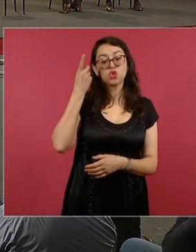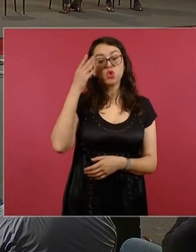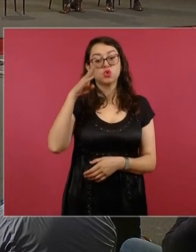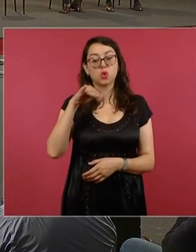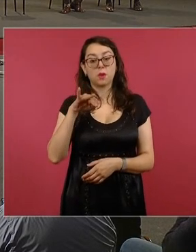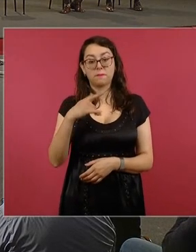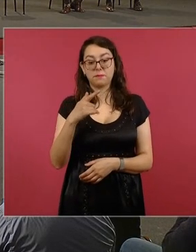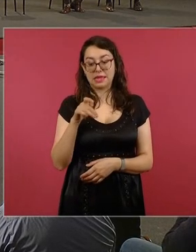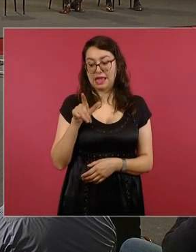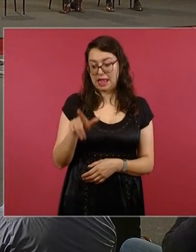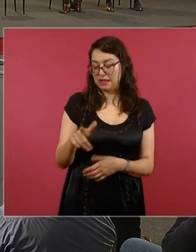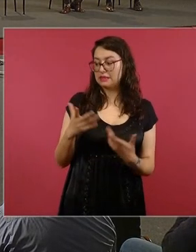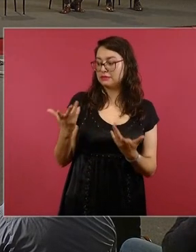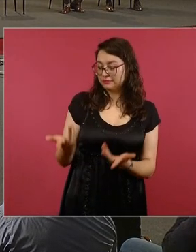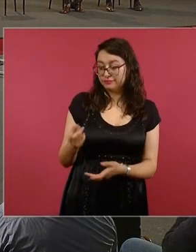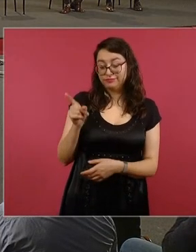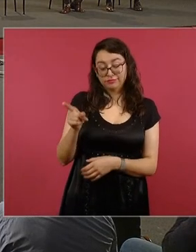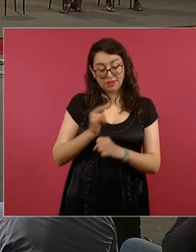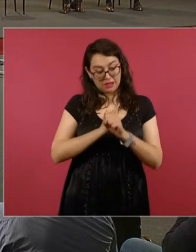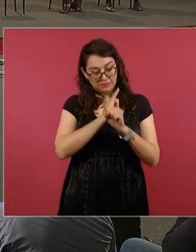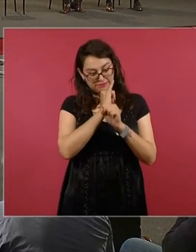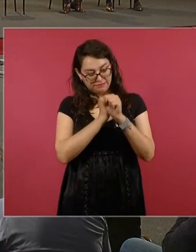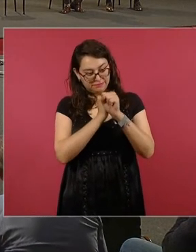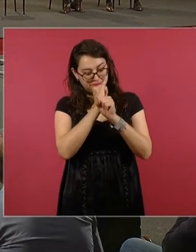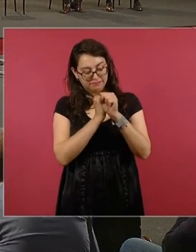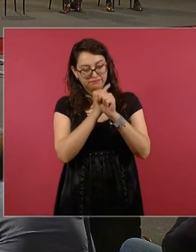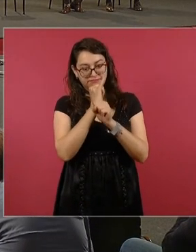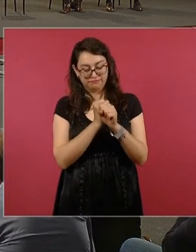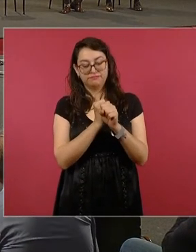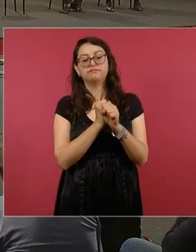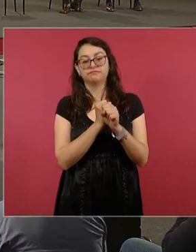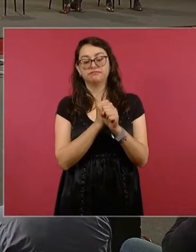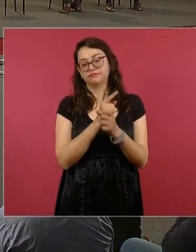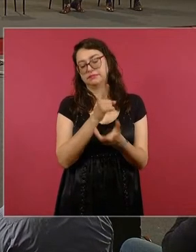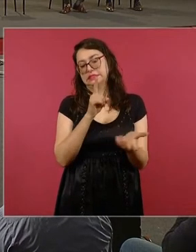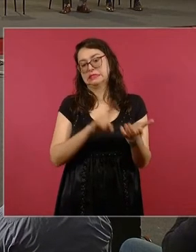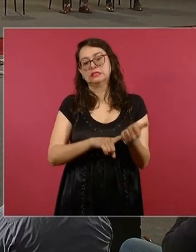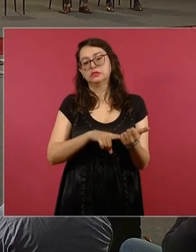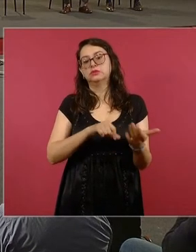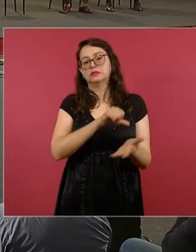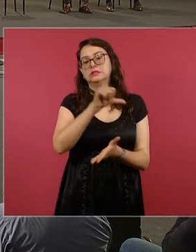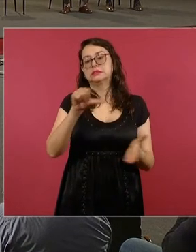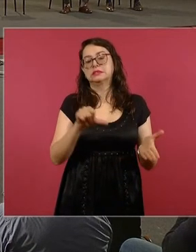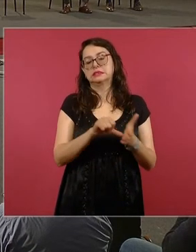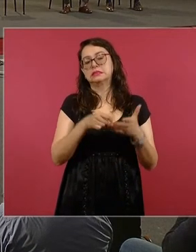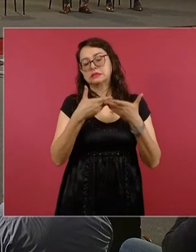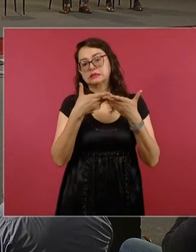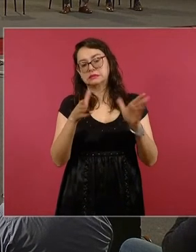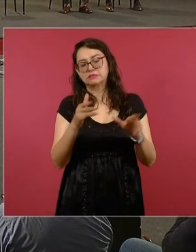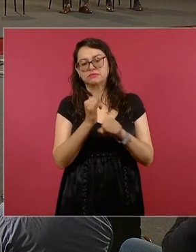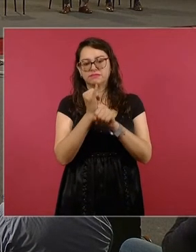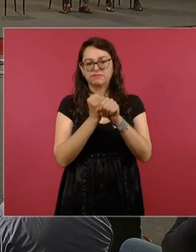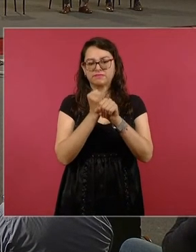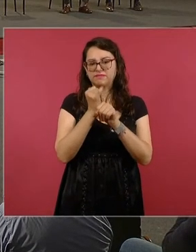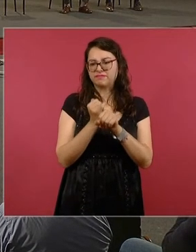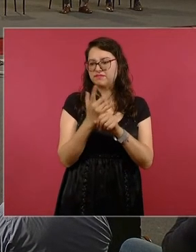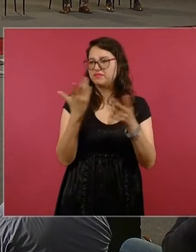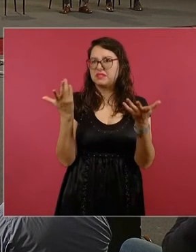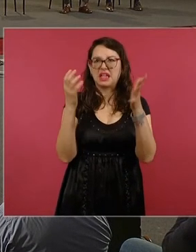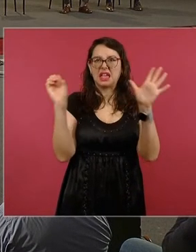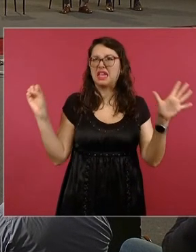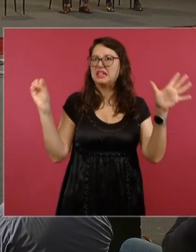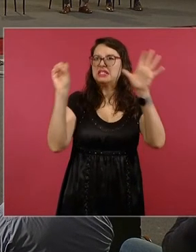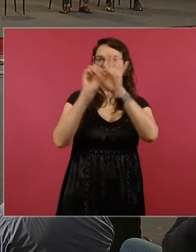D'Agostino. Él es investigador de uno de los centros públicos de investigación y él nos explicará por qué se dan los